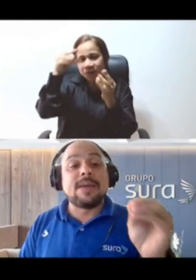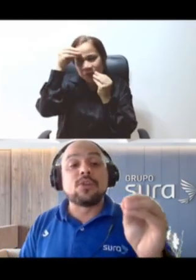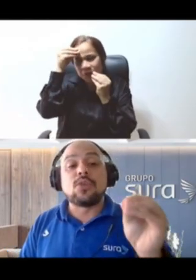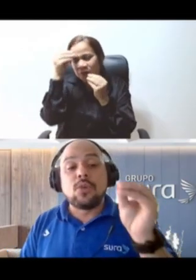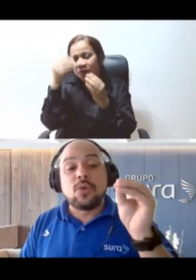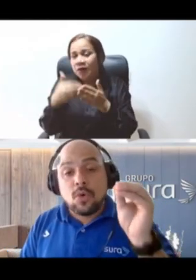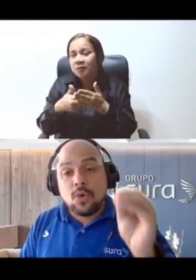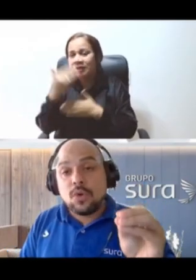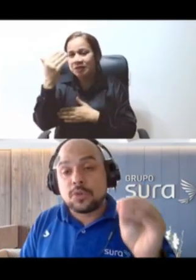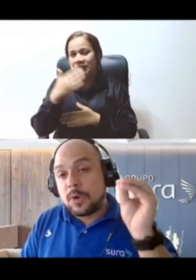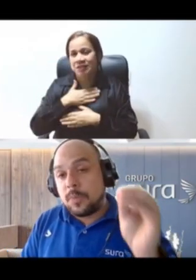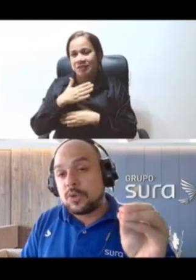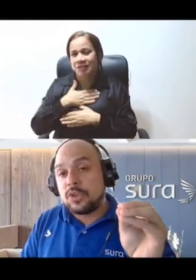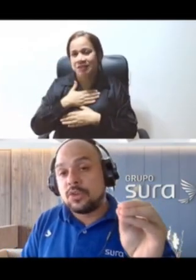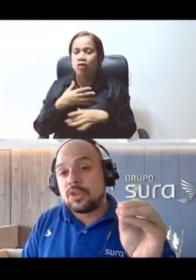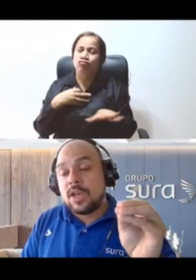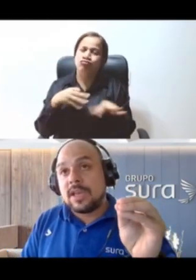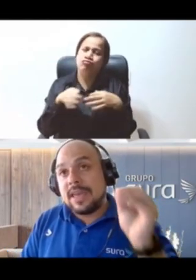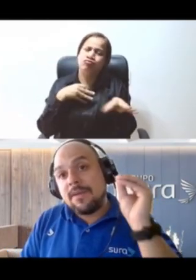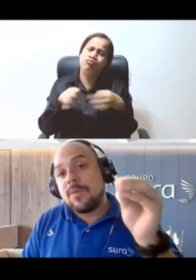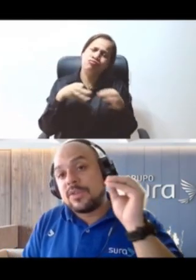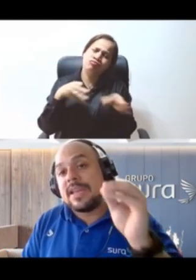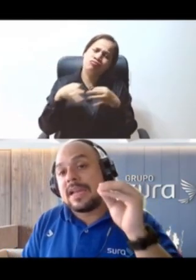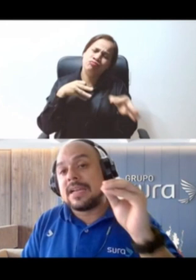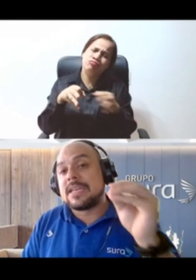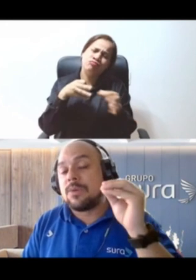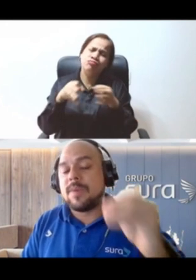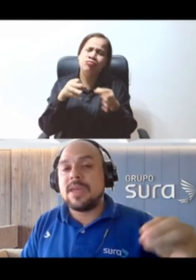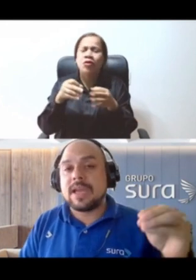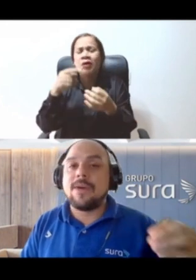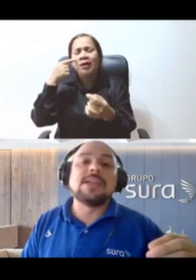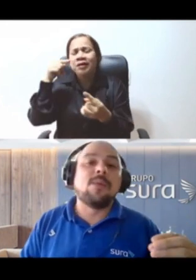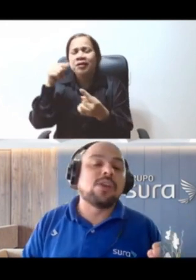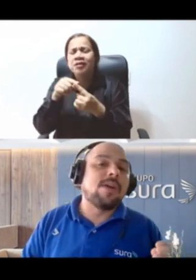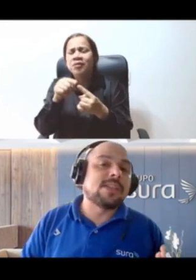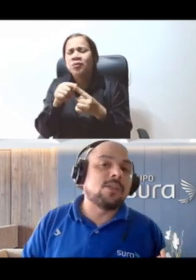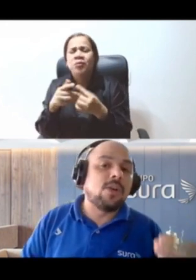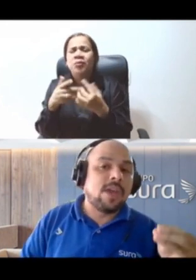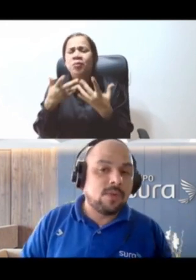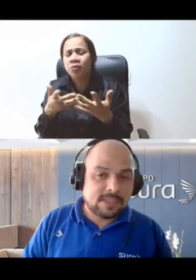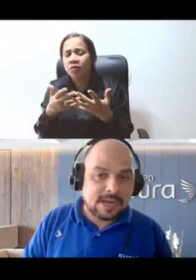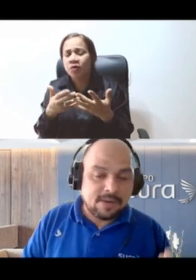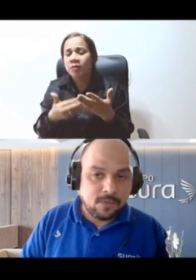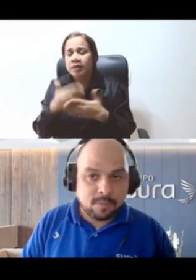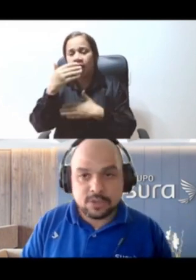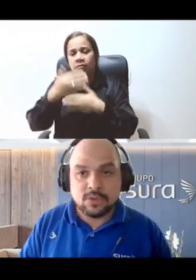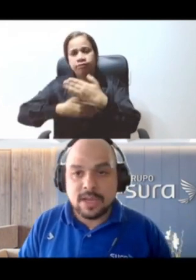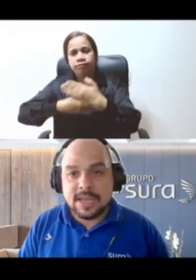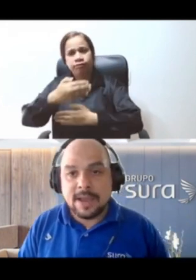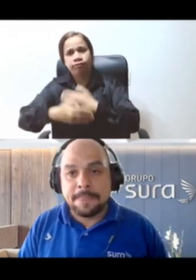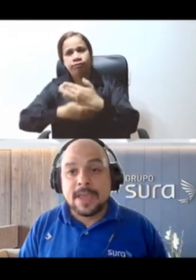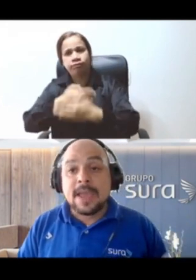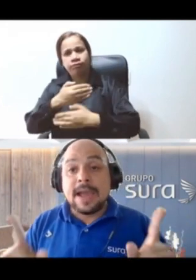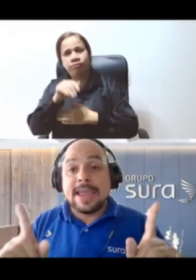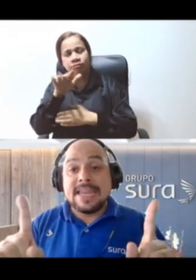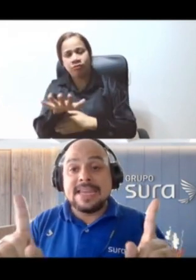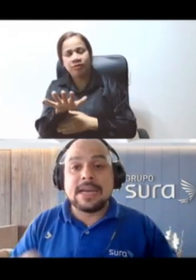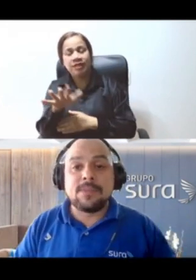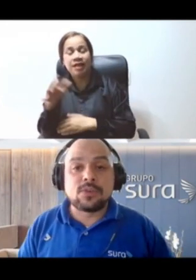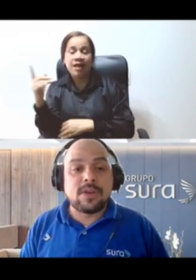nosotros, tenemos unos propósitos que debemos de ir alcanzando a medida que vayamos avanzando en nuestra formación del